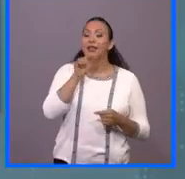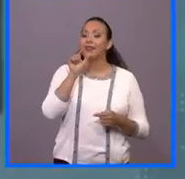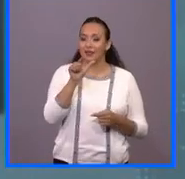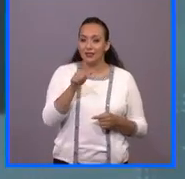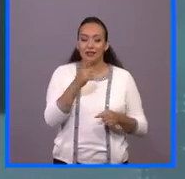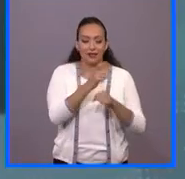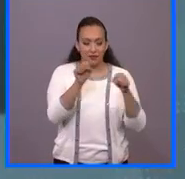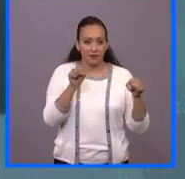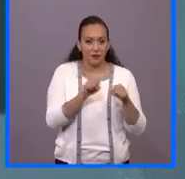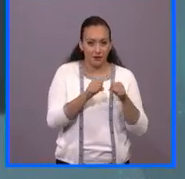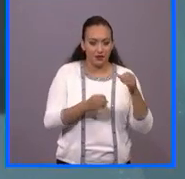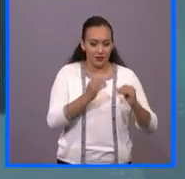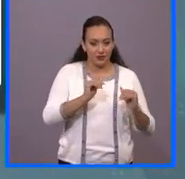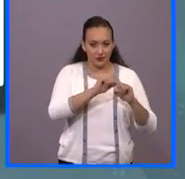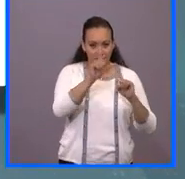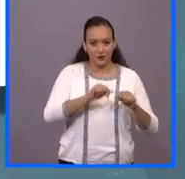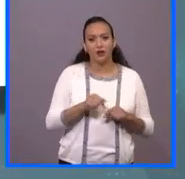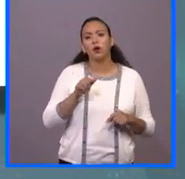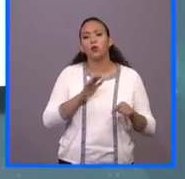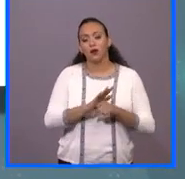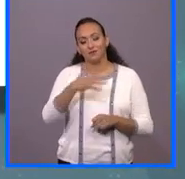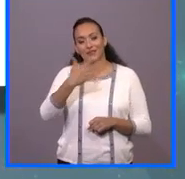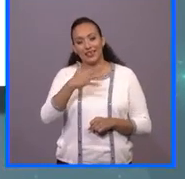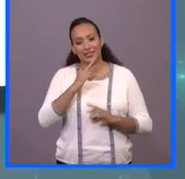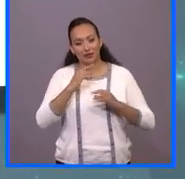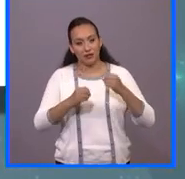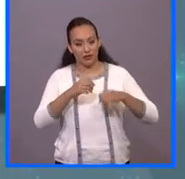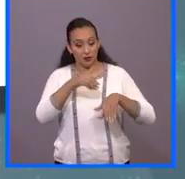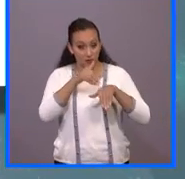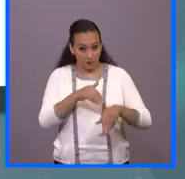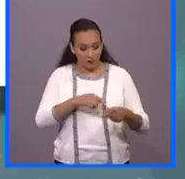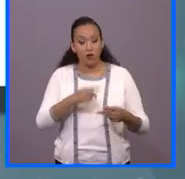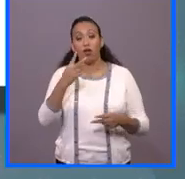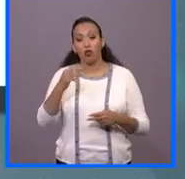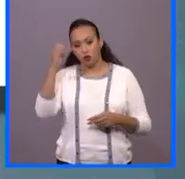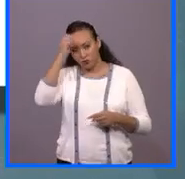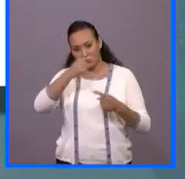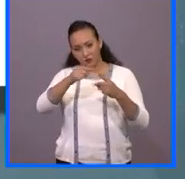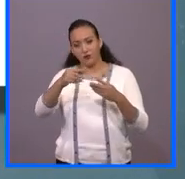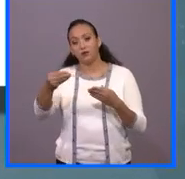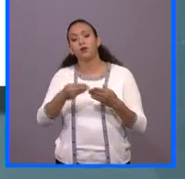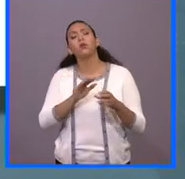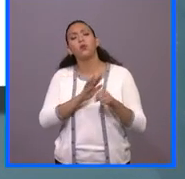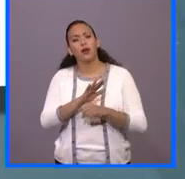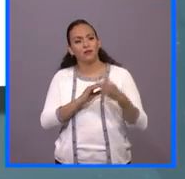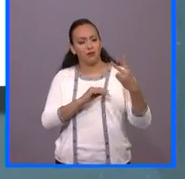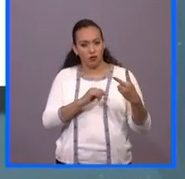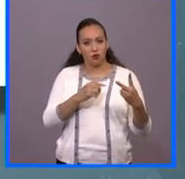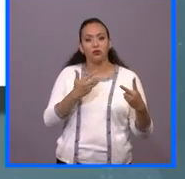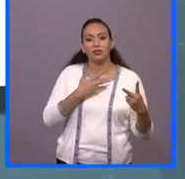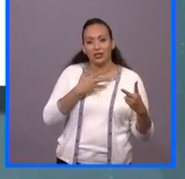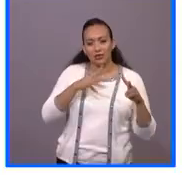corresponden a la primera sala de la Suprema Corte. Se trata de 15 jurisprudencias y 2 tesis aisladas, entre las cuales destacan 2 que llevan